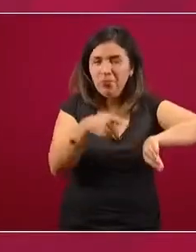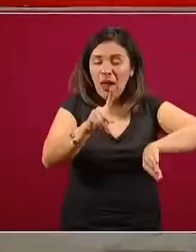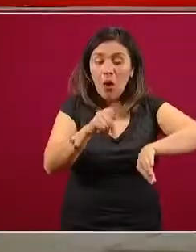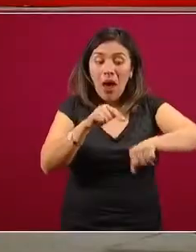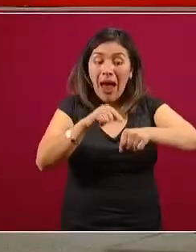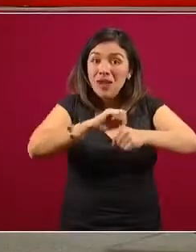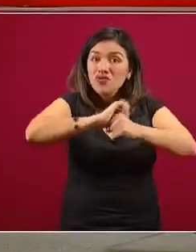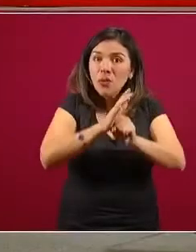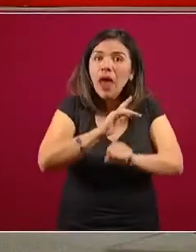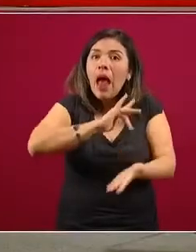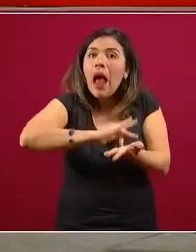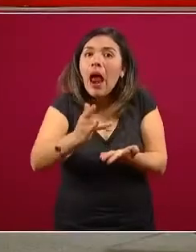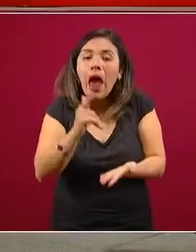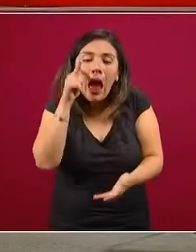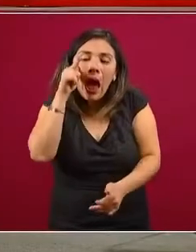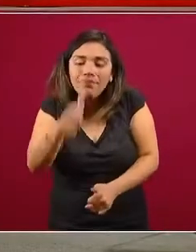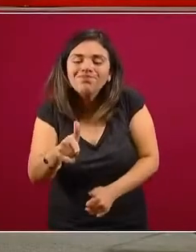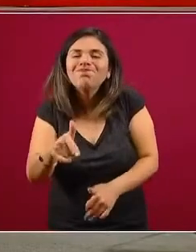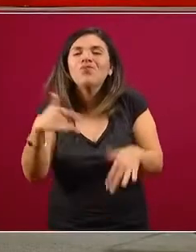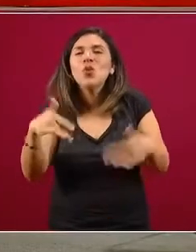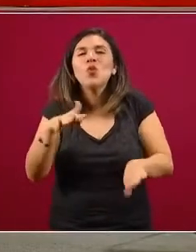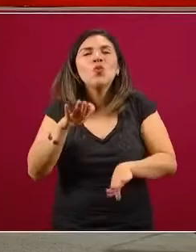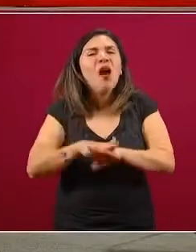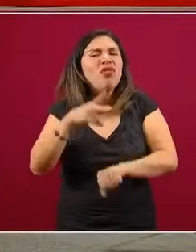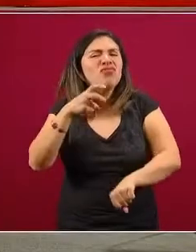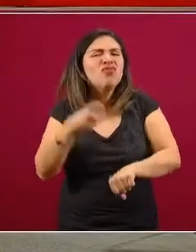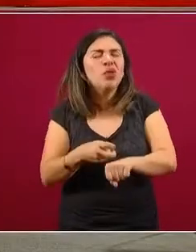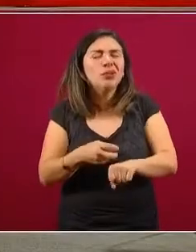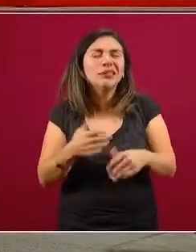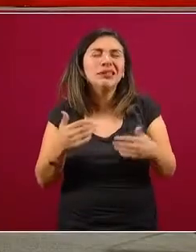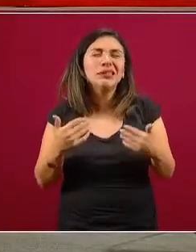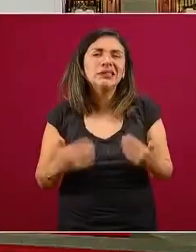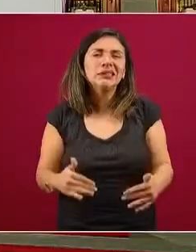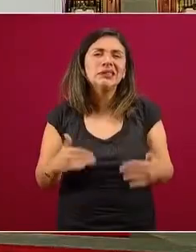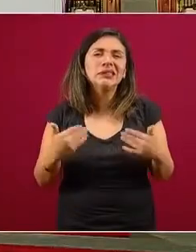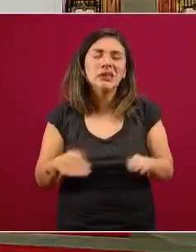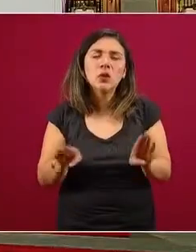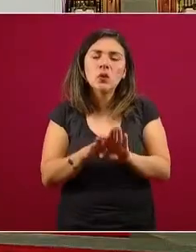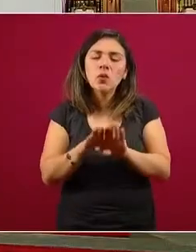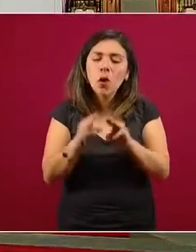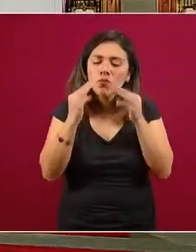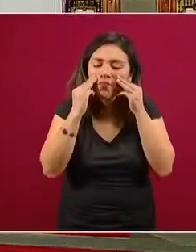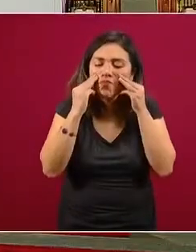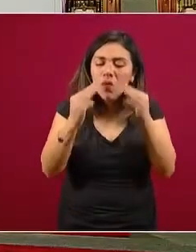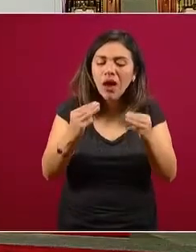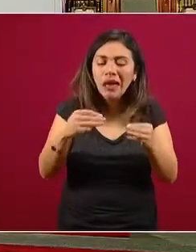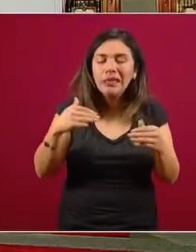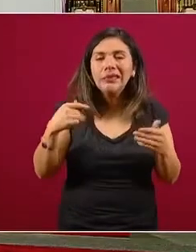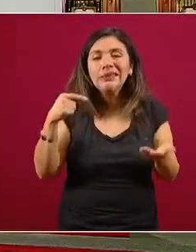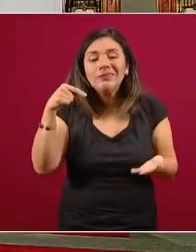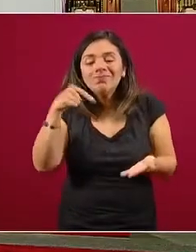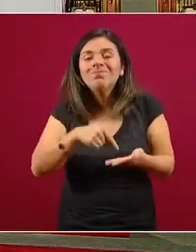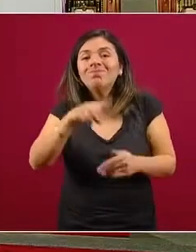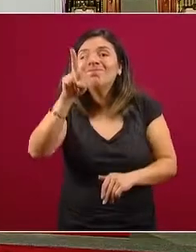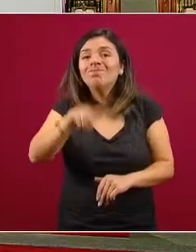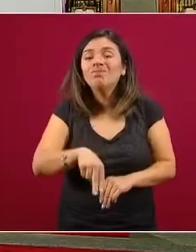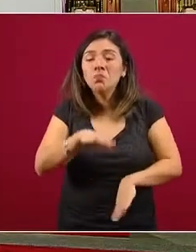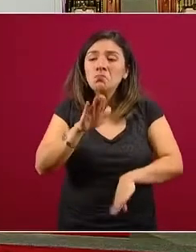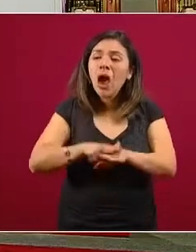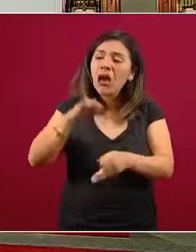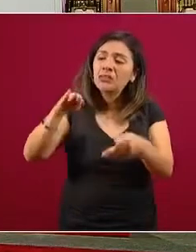que revelarlo de una manera sumamente cruda al mostrar que casi